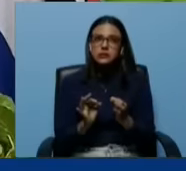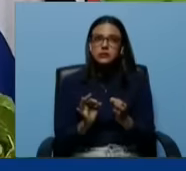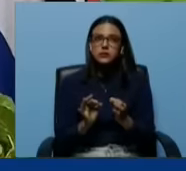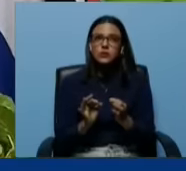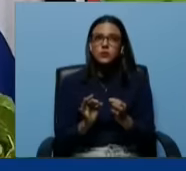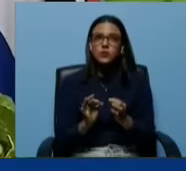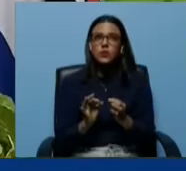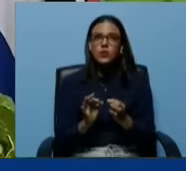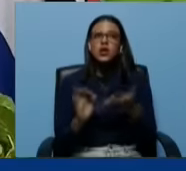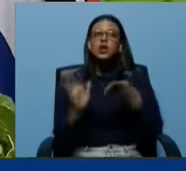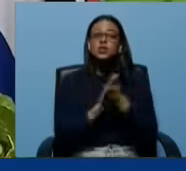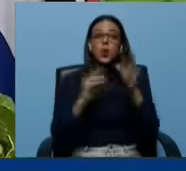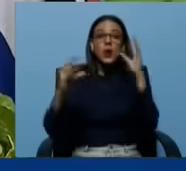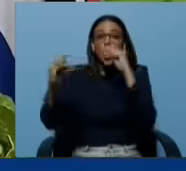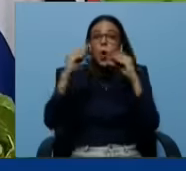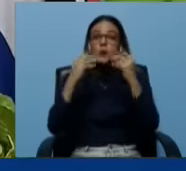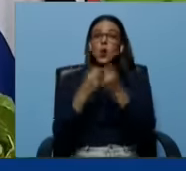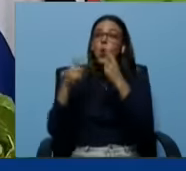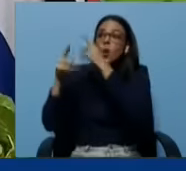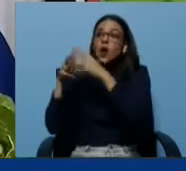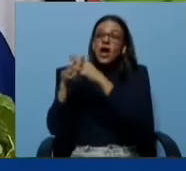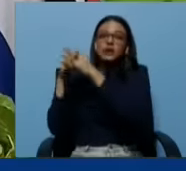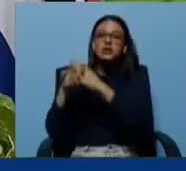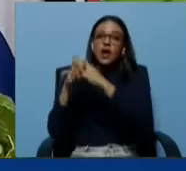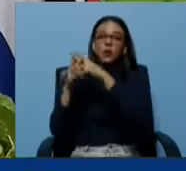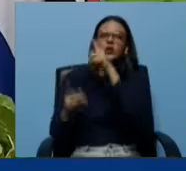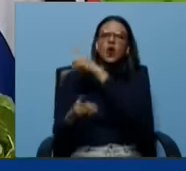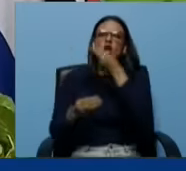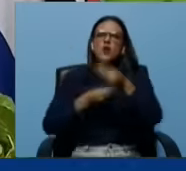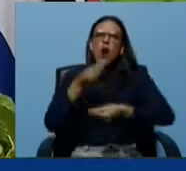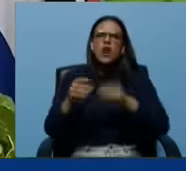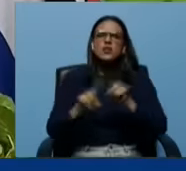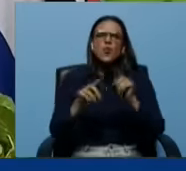En una conversación con los yanquis siempre van a buscar cómo